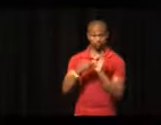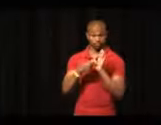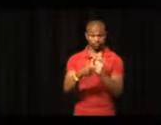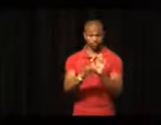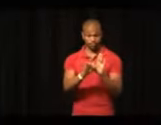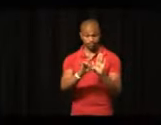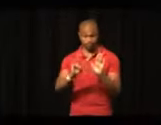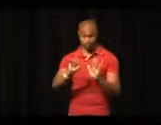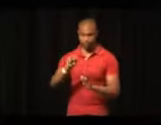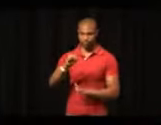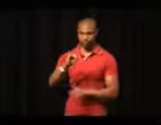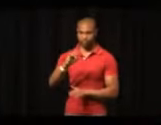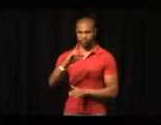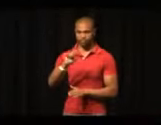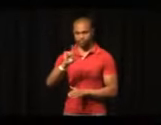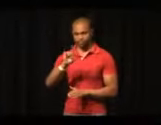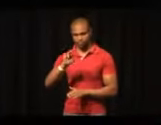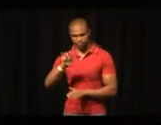indicadores.